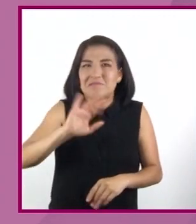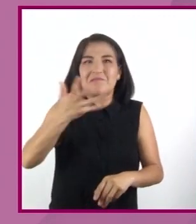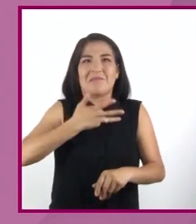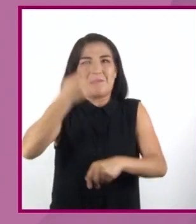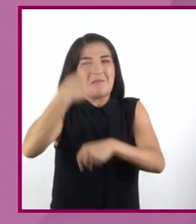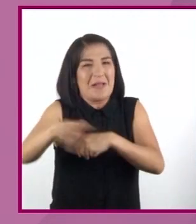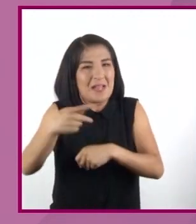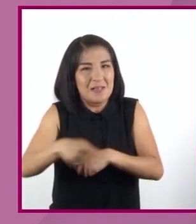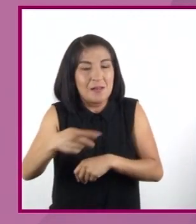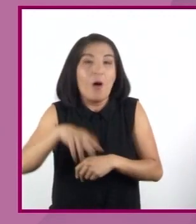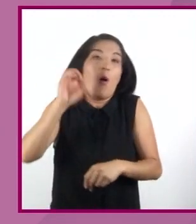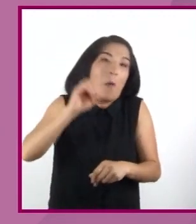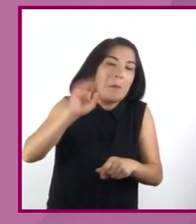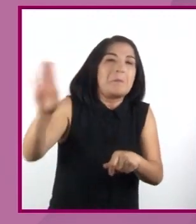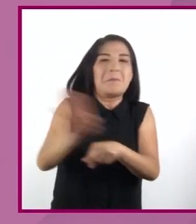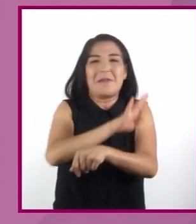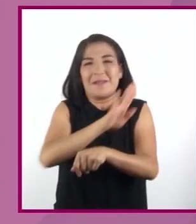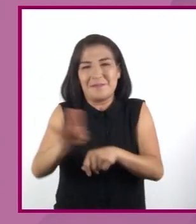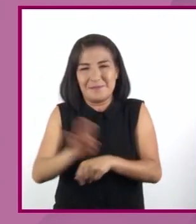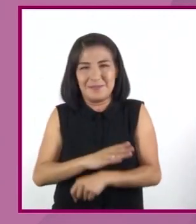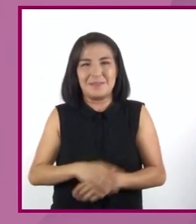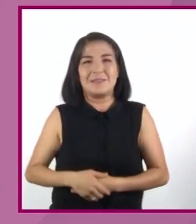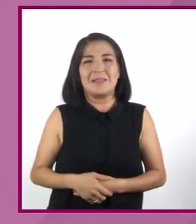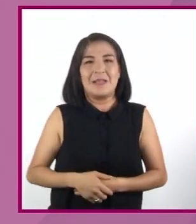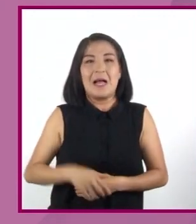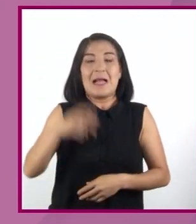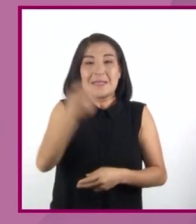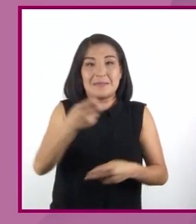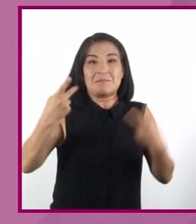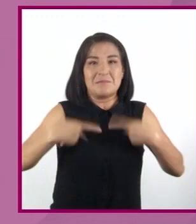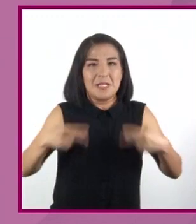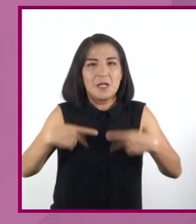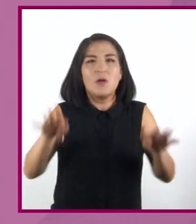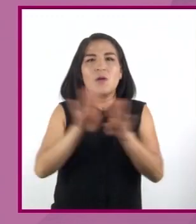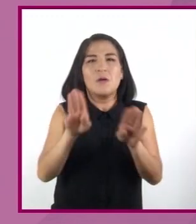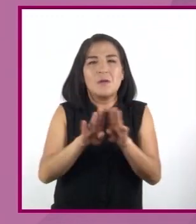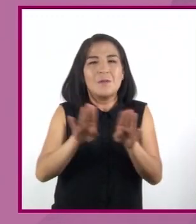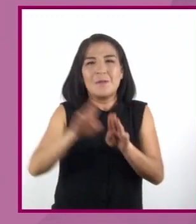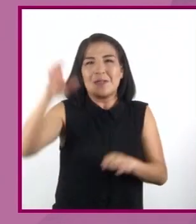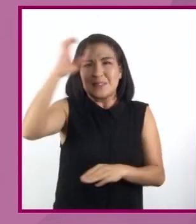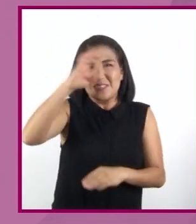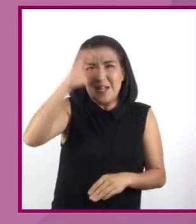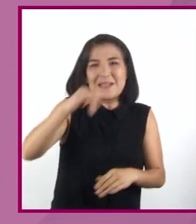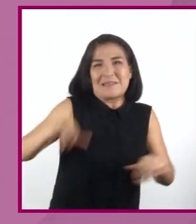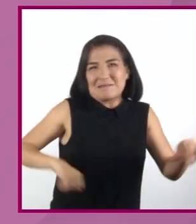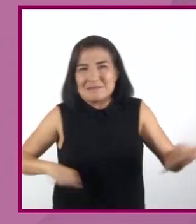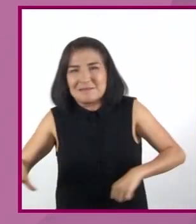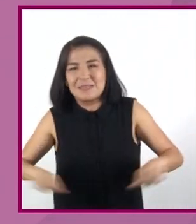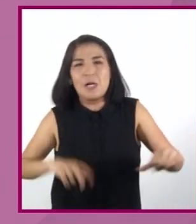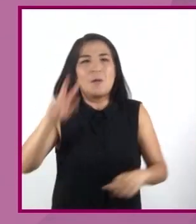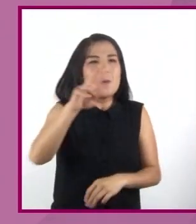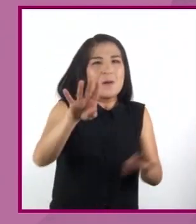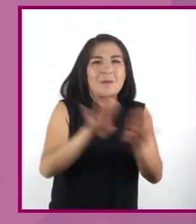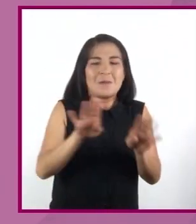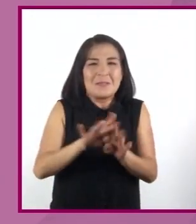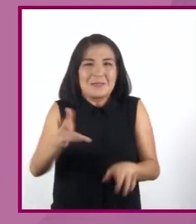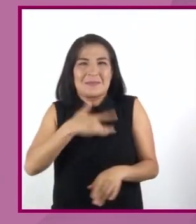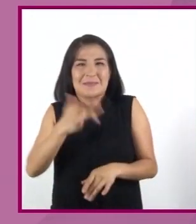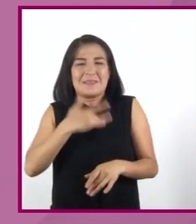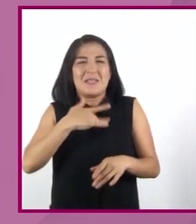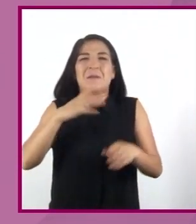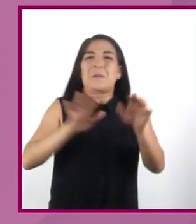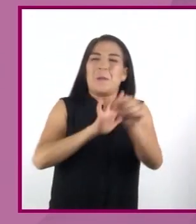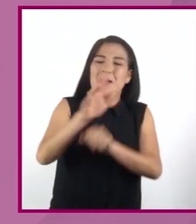riesgos y beneficios. Los personajes de ciencia ficción se ven enfrentados a los siguientes